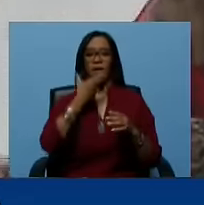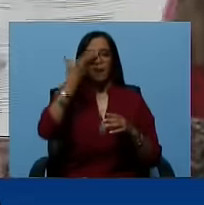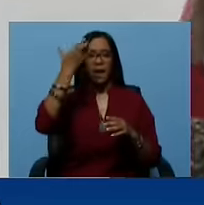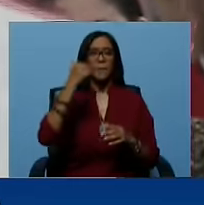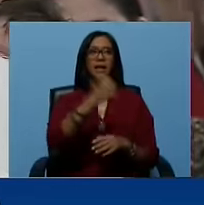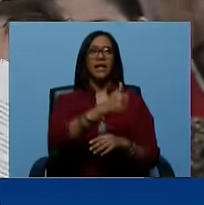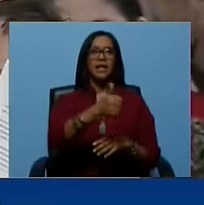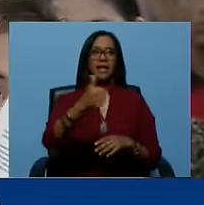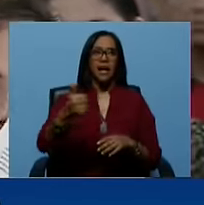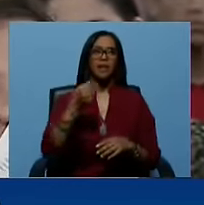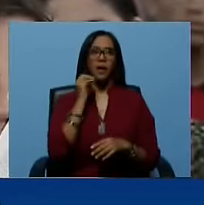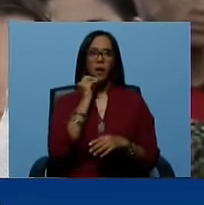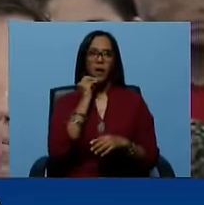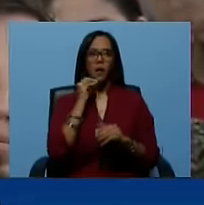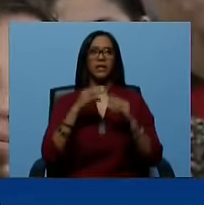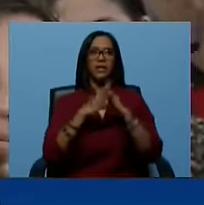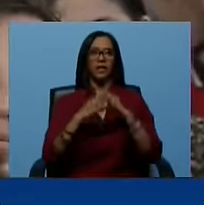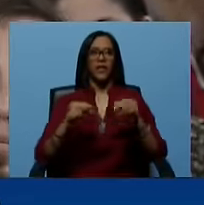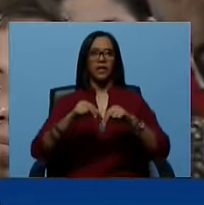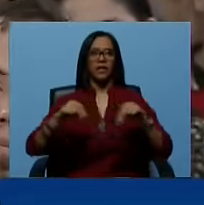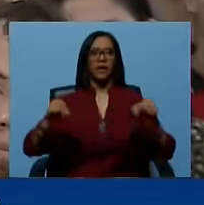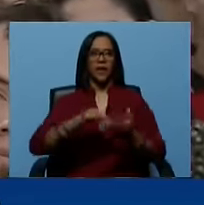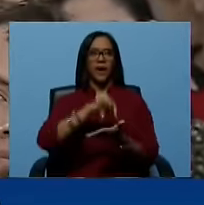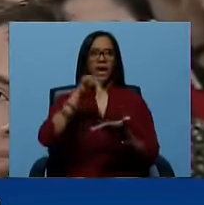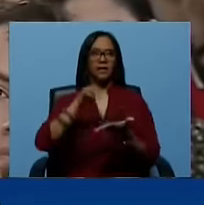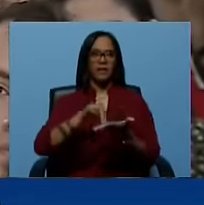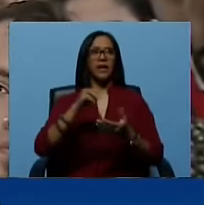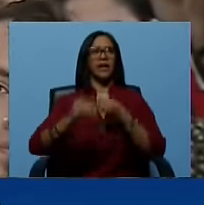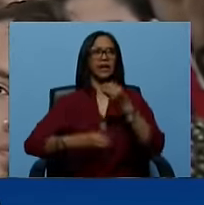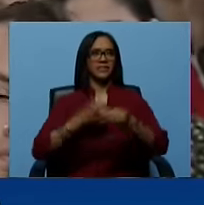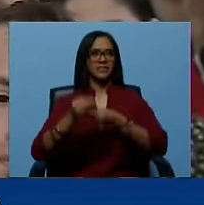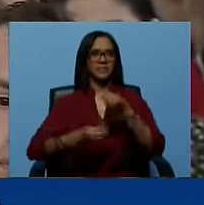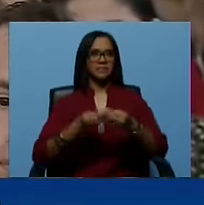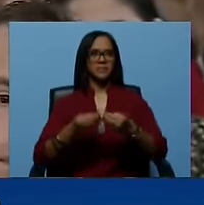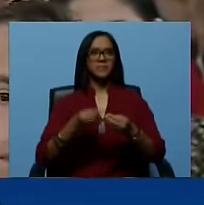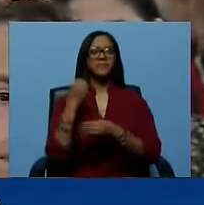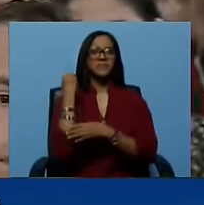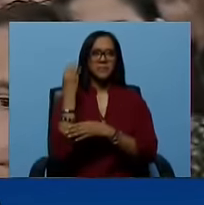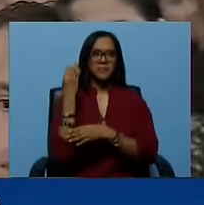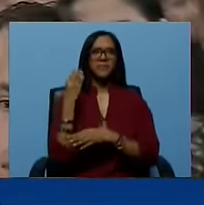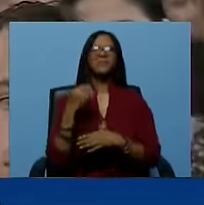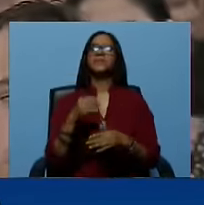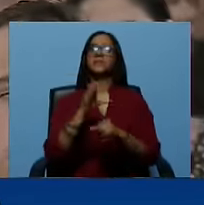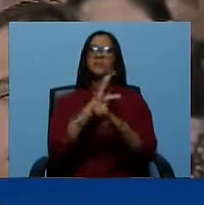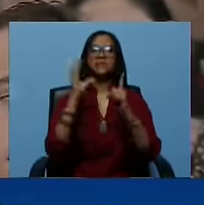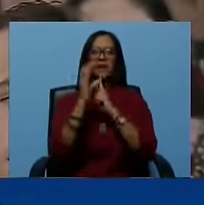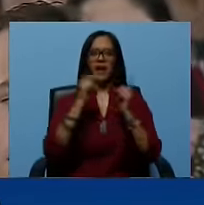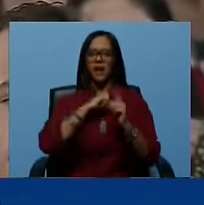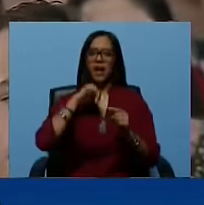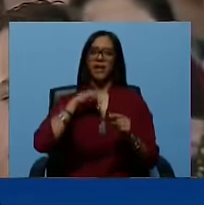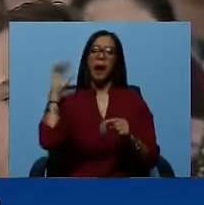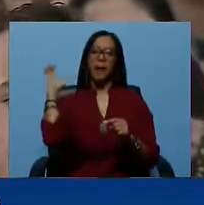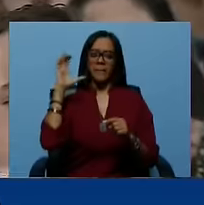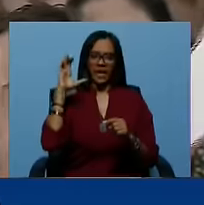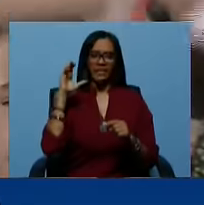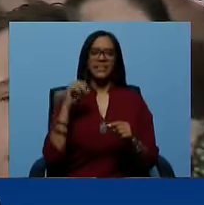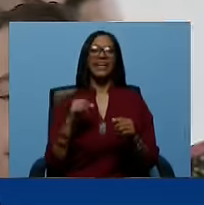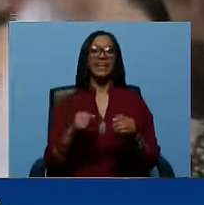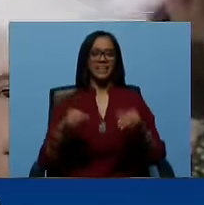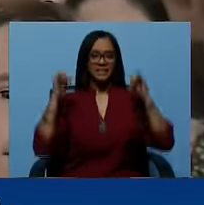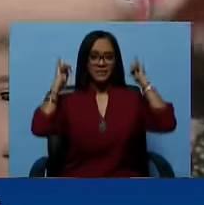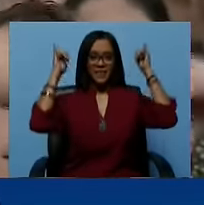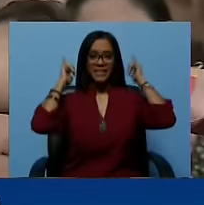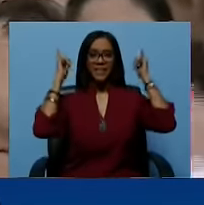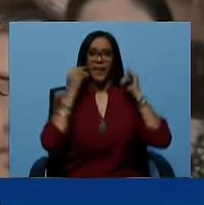de todo el territorio nacional. Hicimos asambleas para la cultura en nuestro país, el gran festival de la